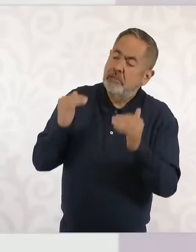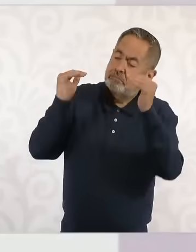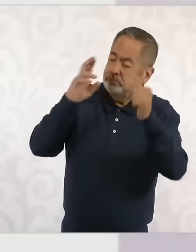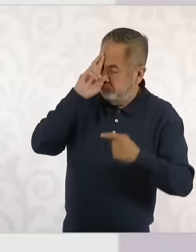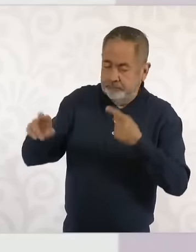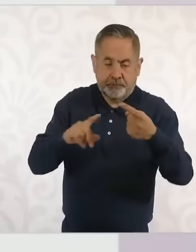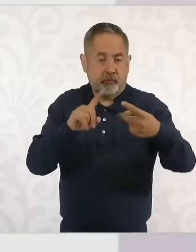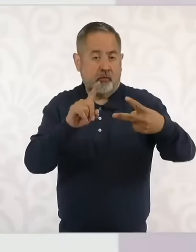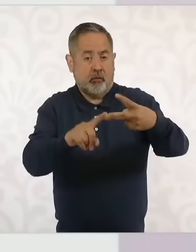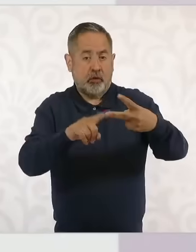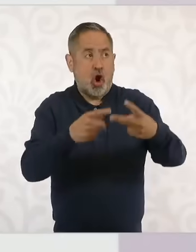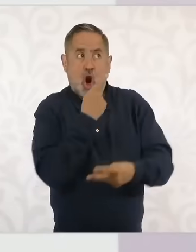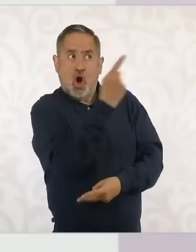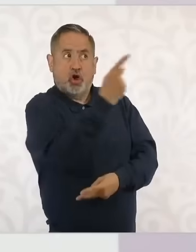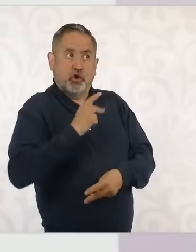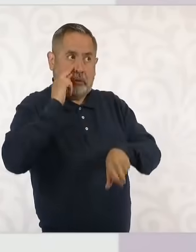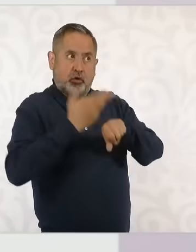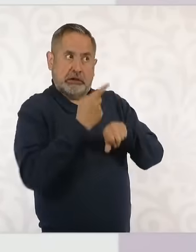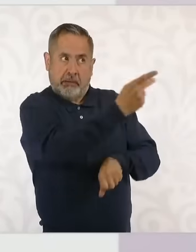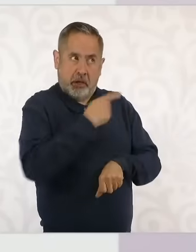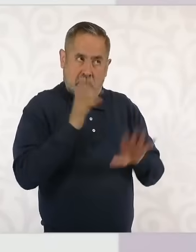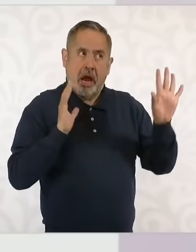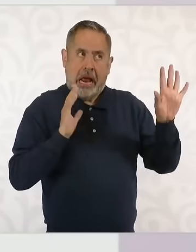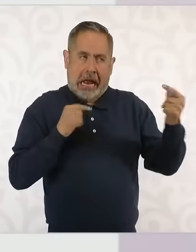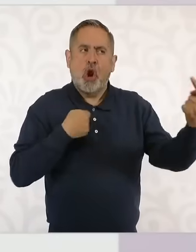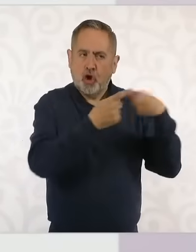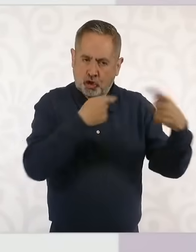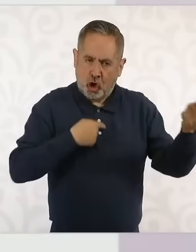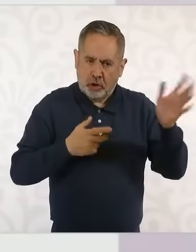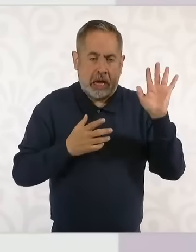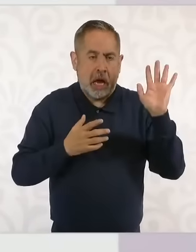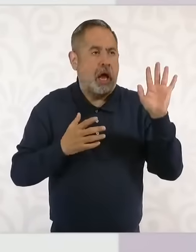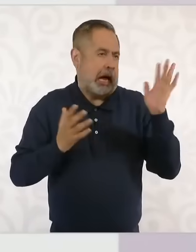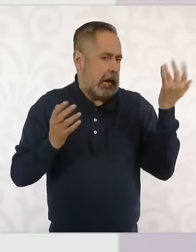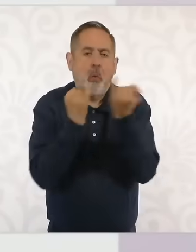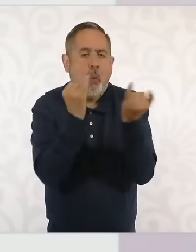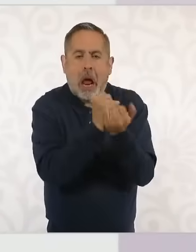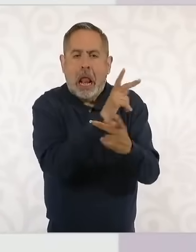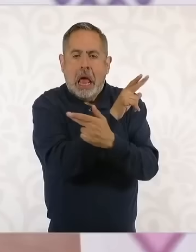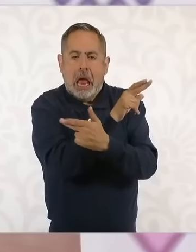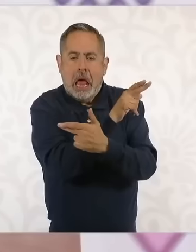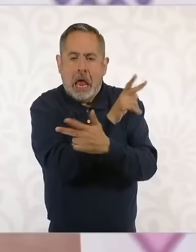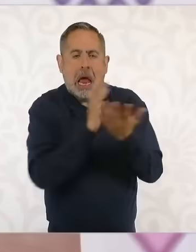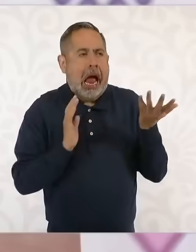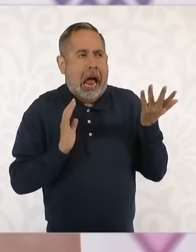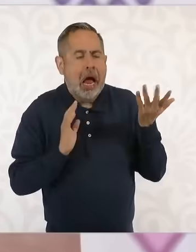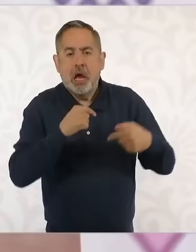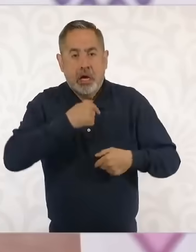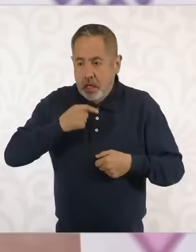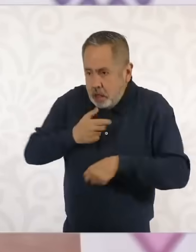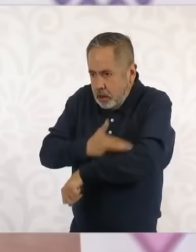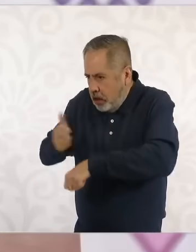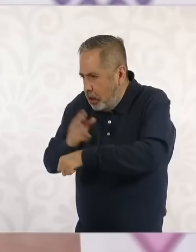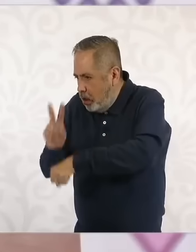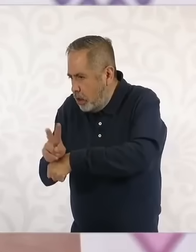responsabilidad compartida y diferenciada. ¿Qué quiere decir esto? Que cada uno somos responsables en nuestro territorio, nos coordinamos,